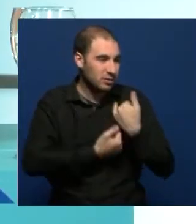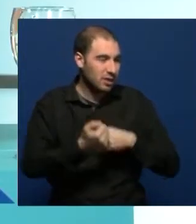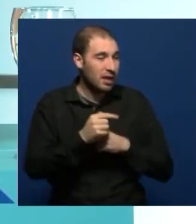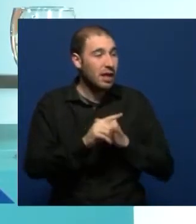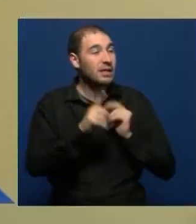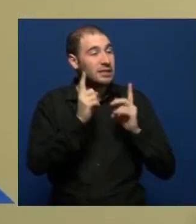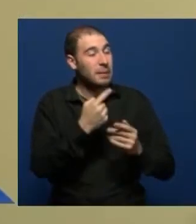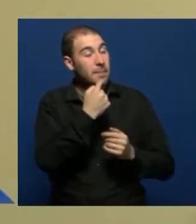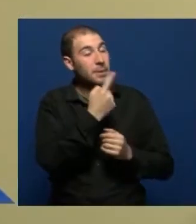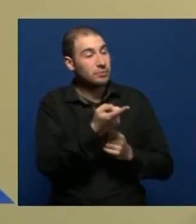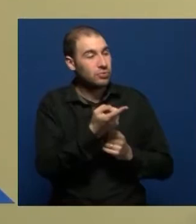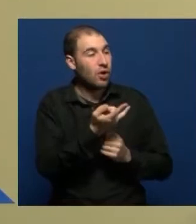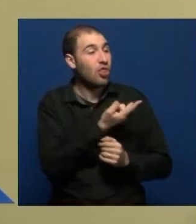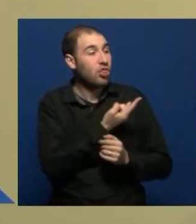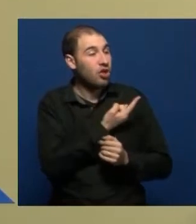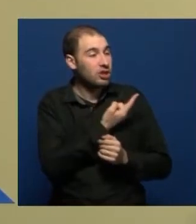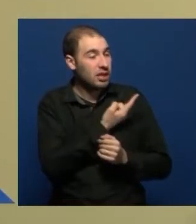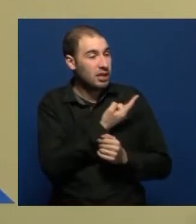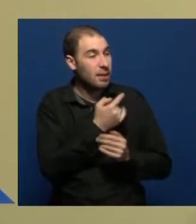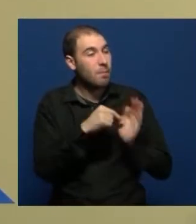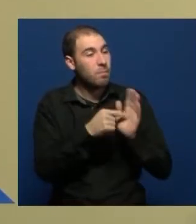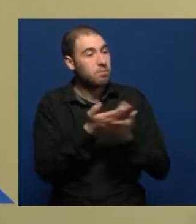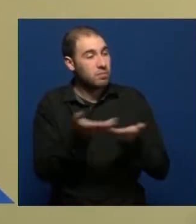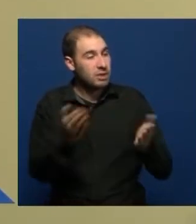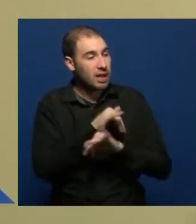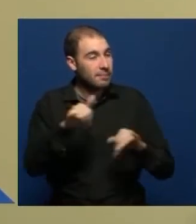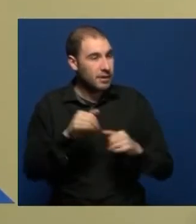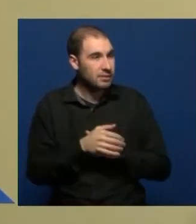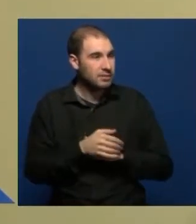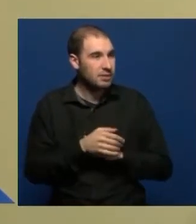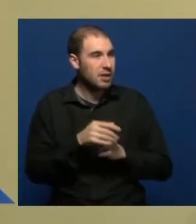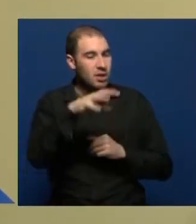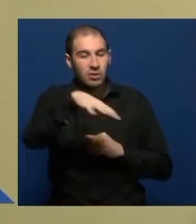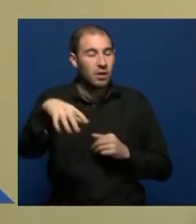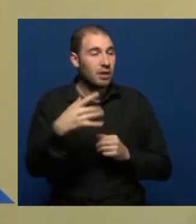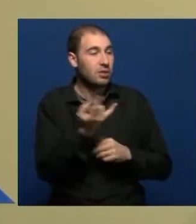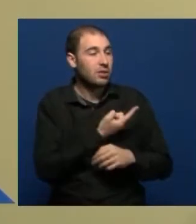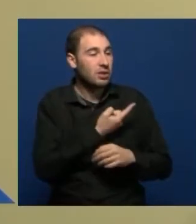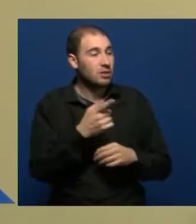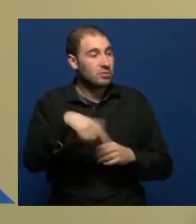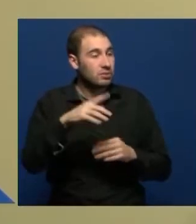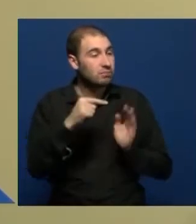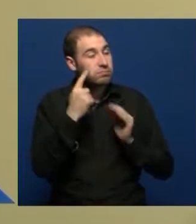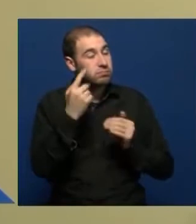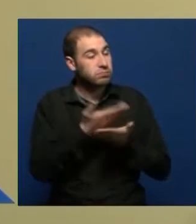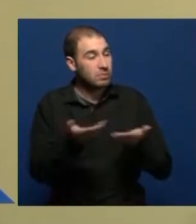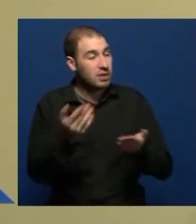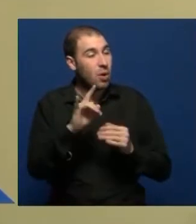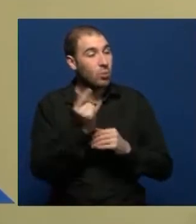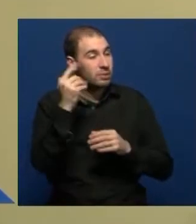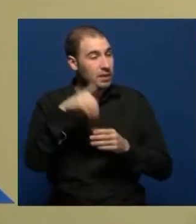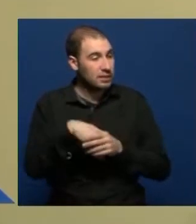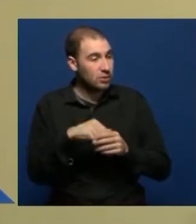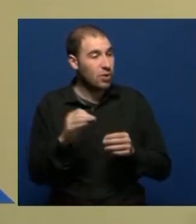Mientras tanto, también te pregunto, ¿dónde se va a publicar esta campaña? ¿Cuáles van a ser los sitios en donde la podemos ver? ¿En el ámbito de la